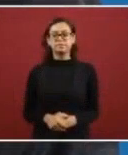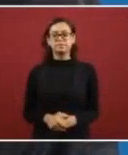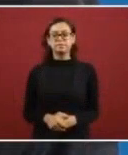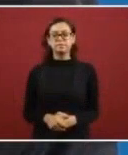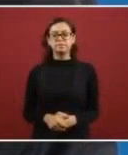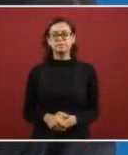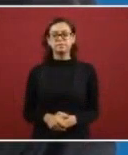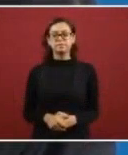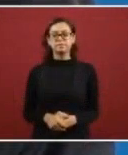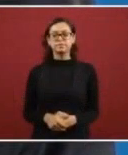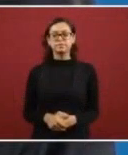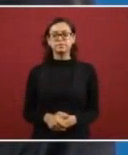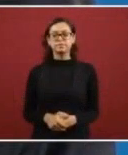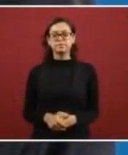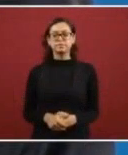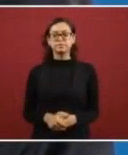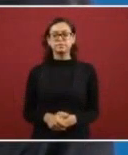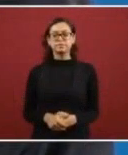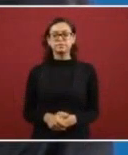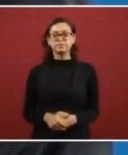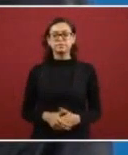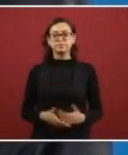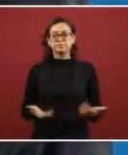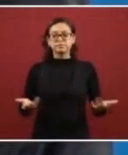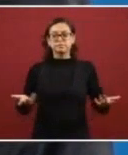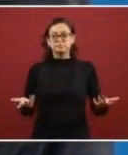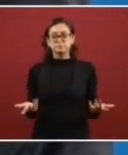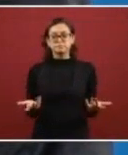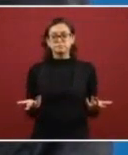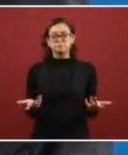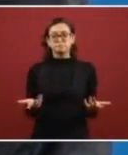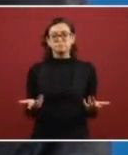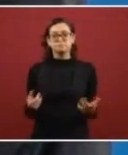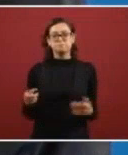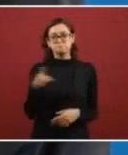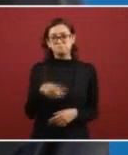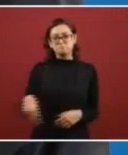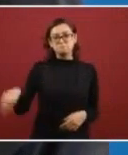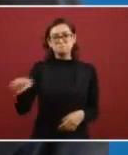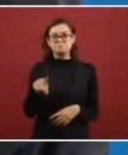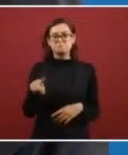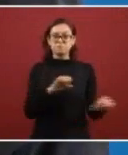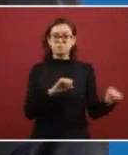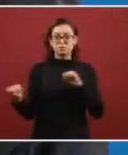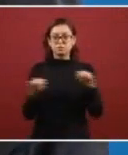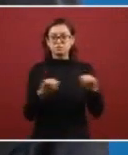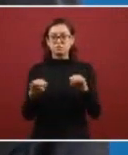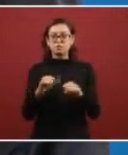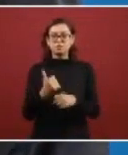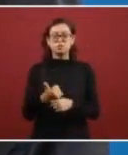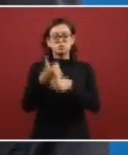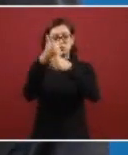los que sufrieron por los sismos